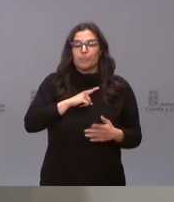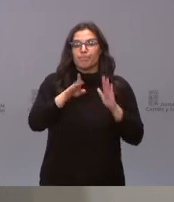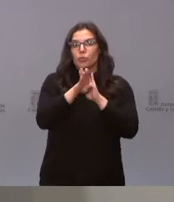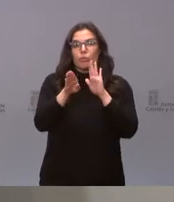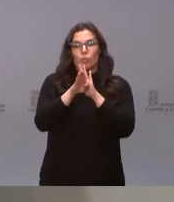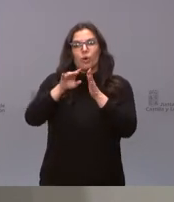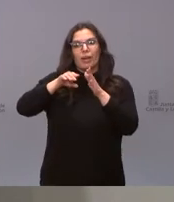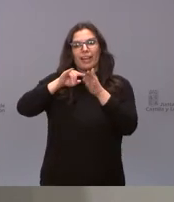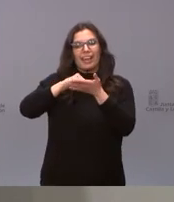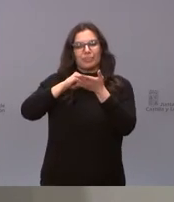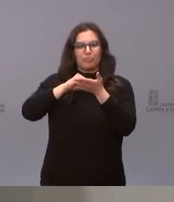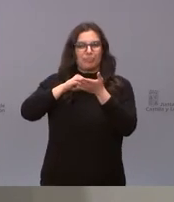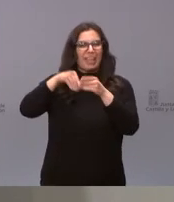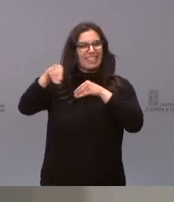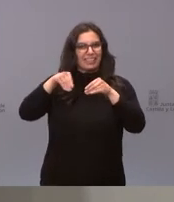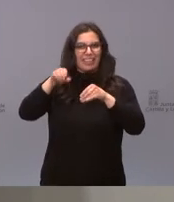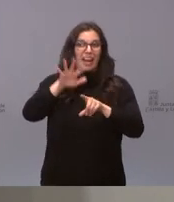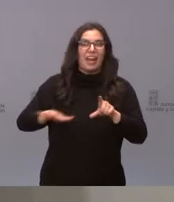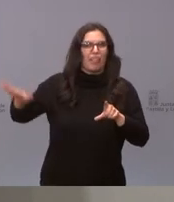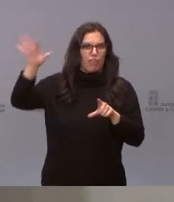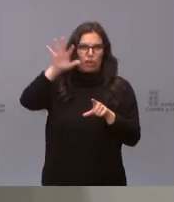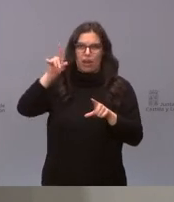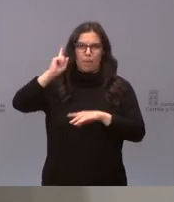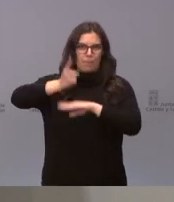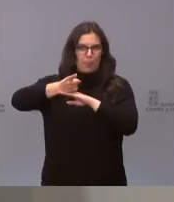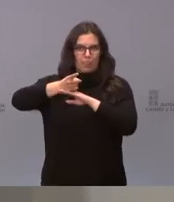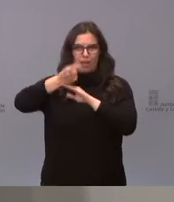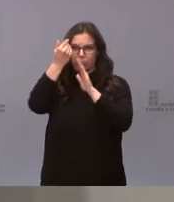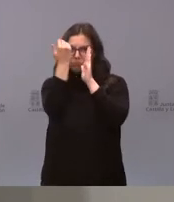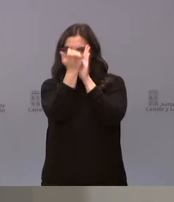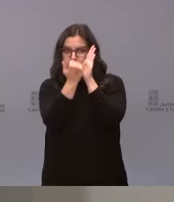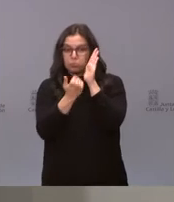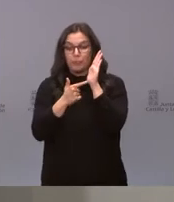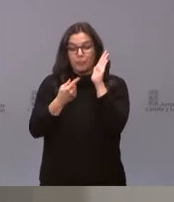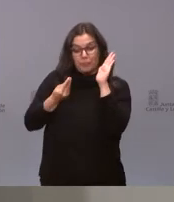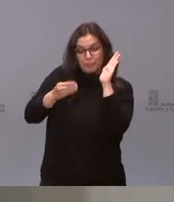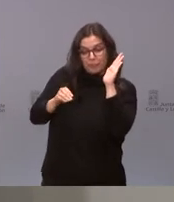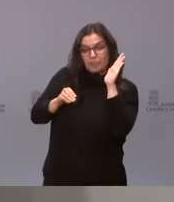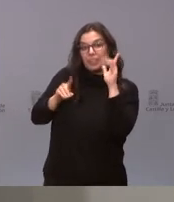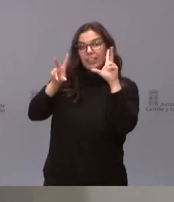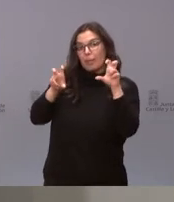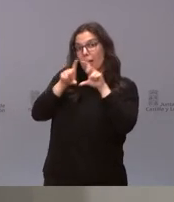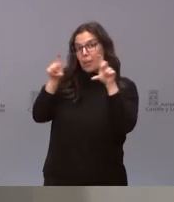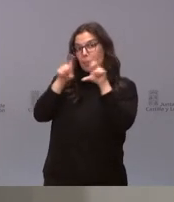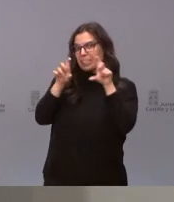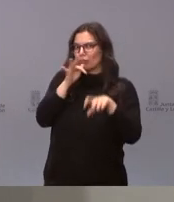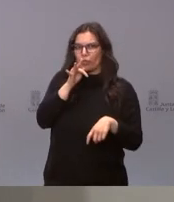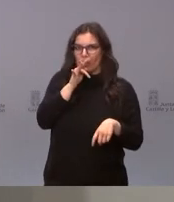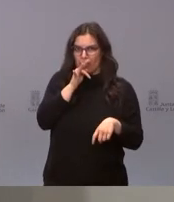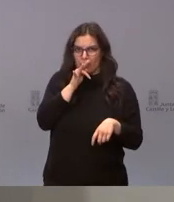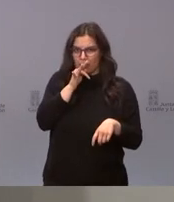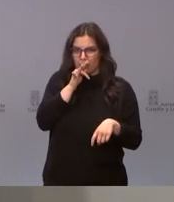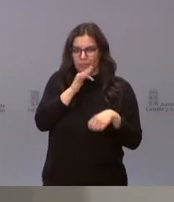la estrategia nacional y la estrategia nacional de momento no tiene incorporada la estrategia de la vacunación con la patronal